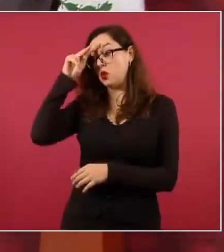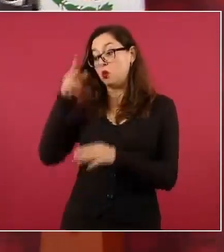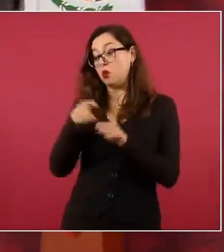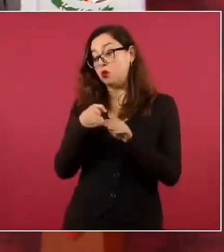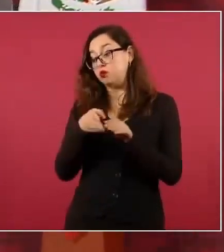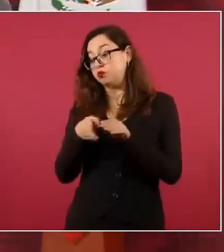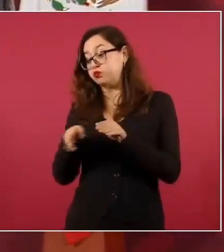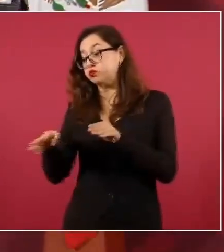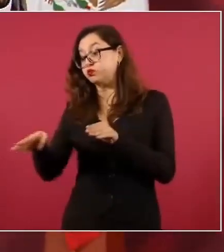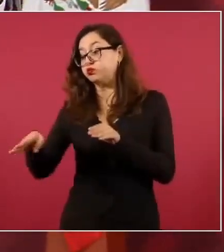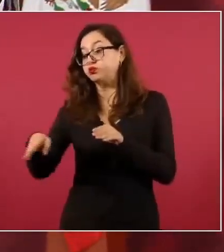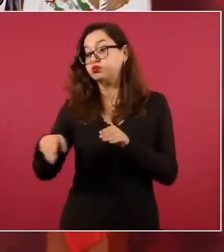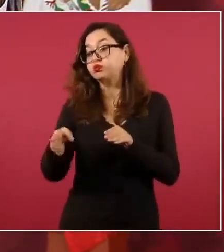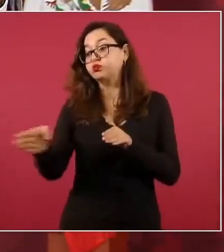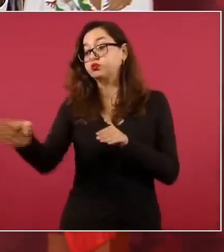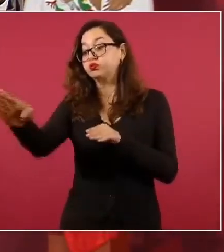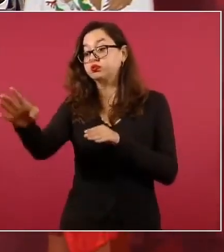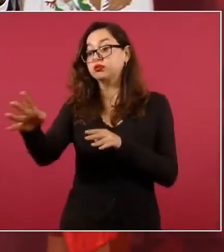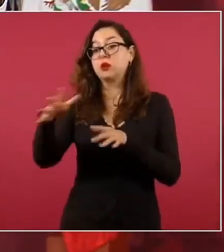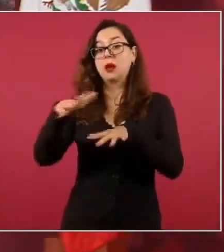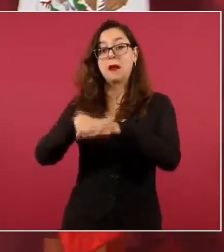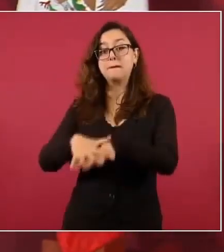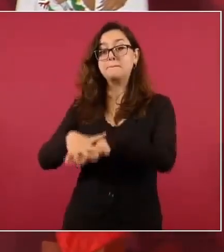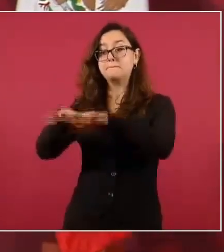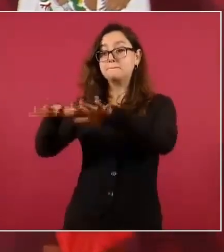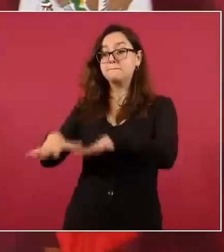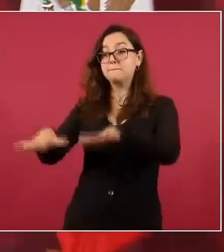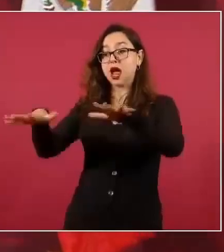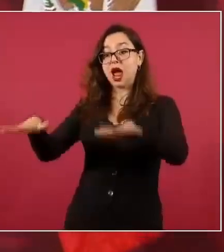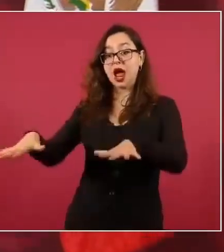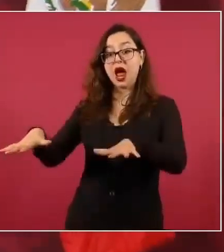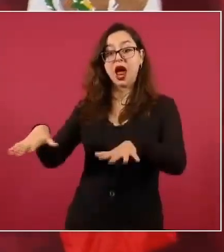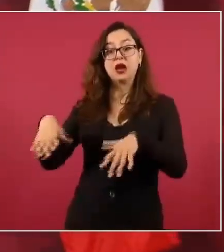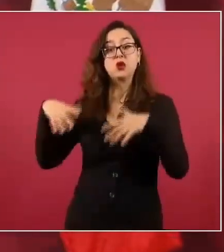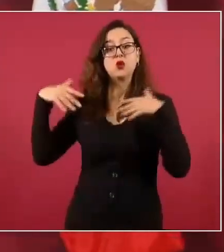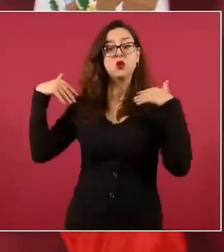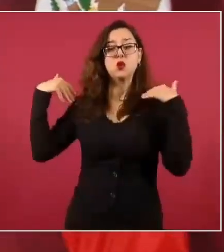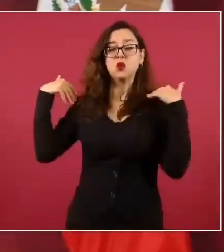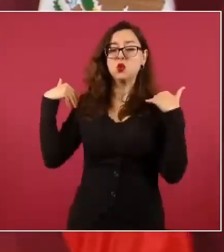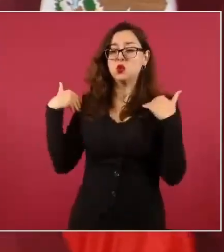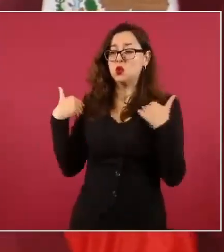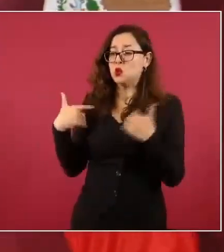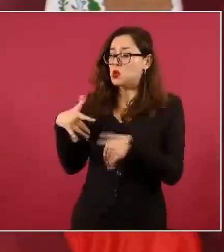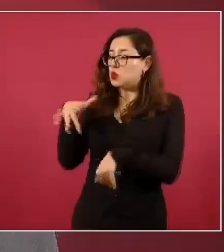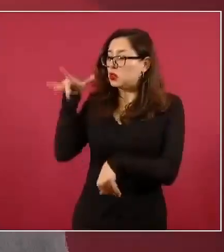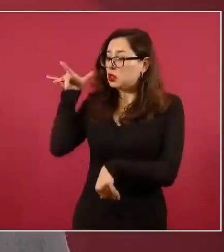que posiblemente, y eso significaría un riesgo